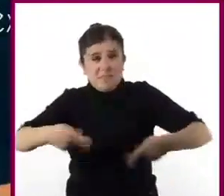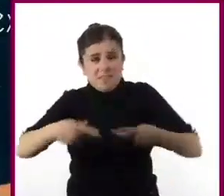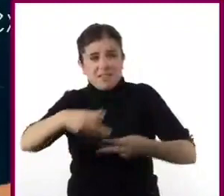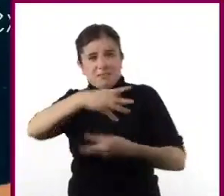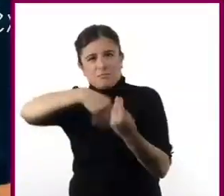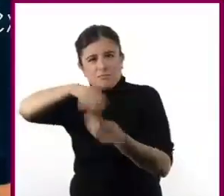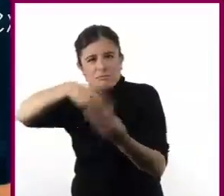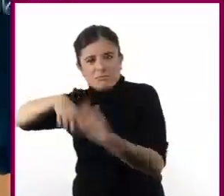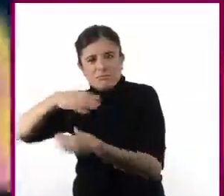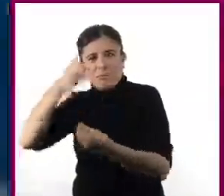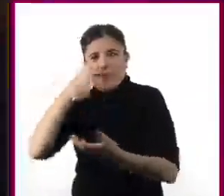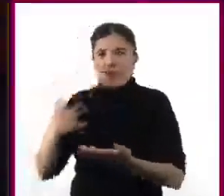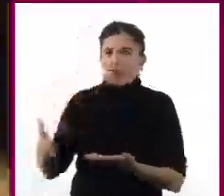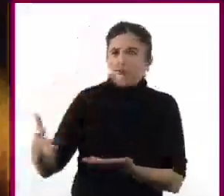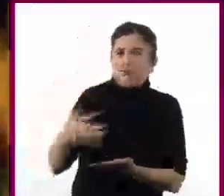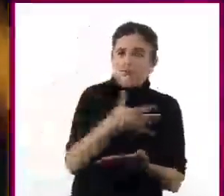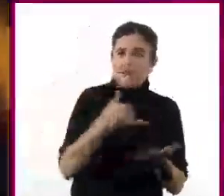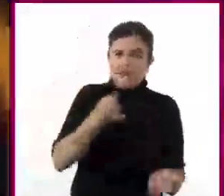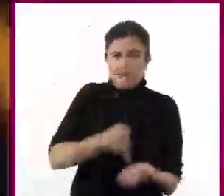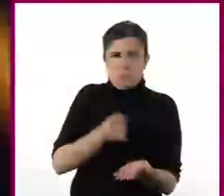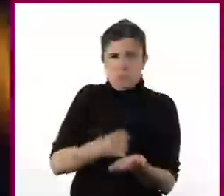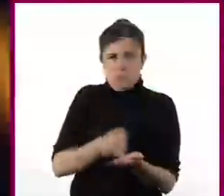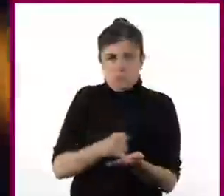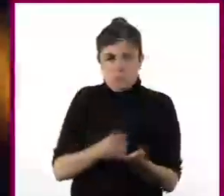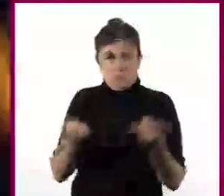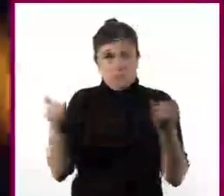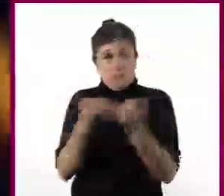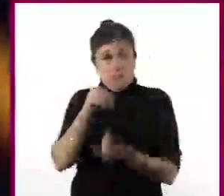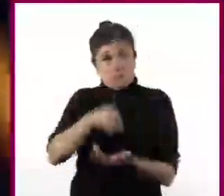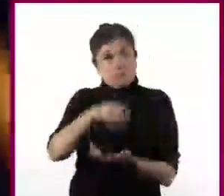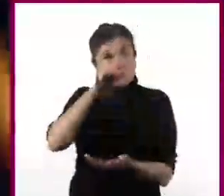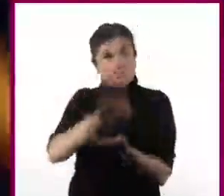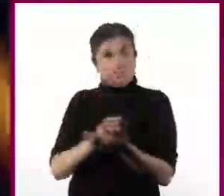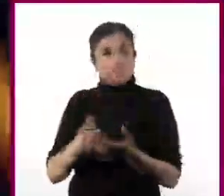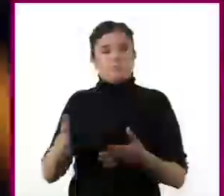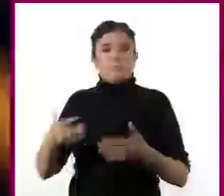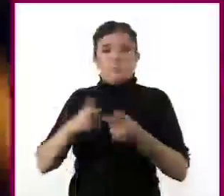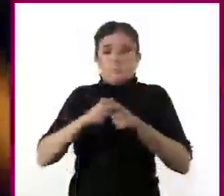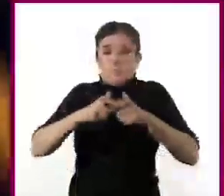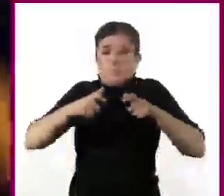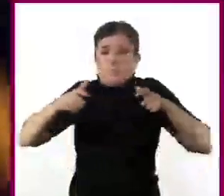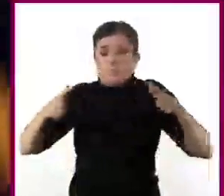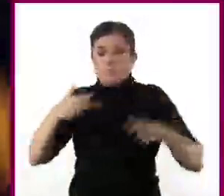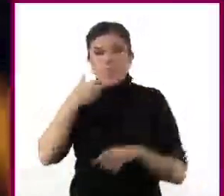concesiones de recolección de impuestos. También constituyó el monopolio real